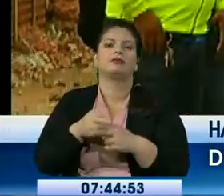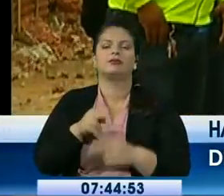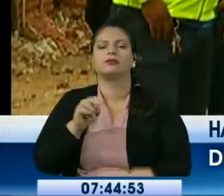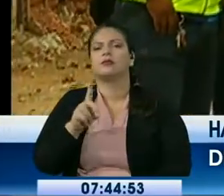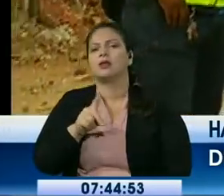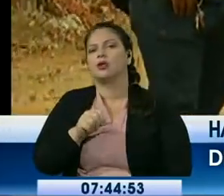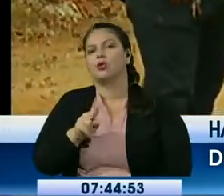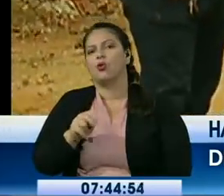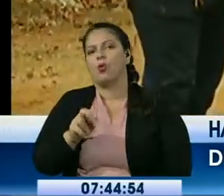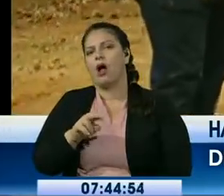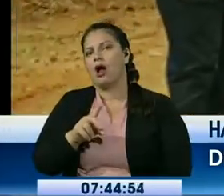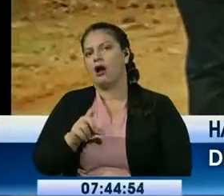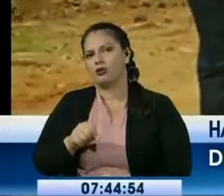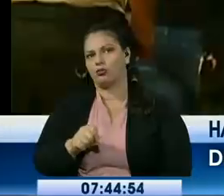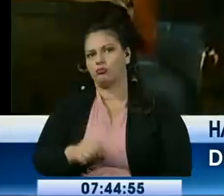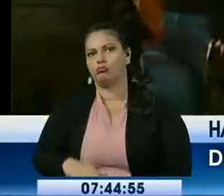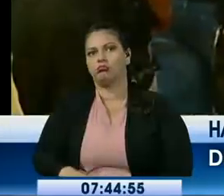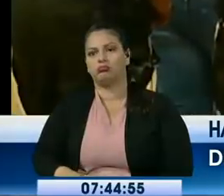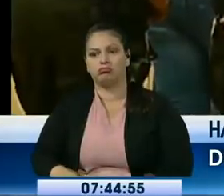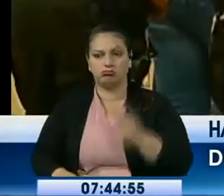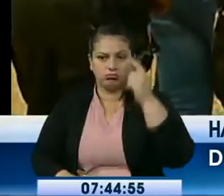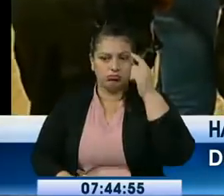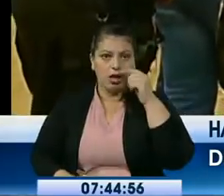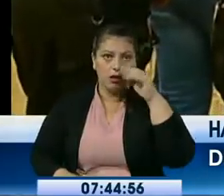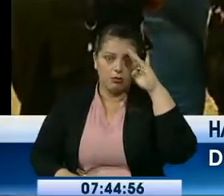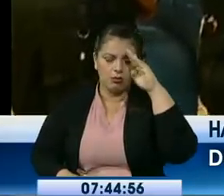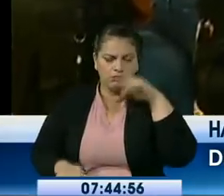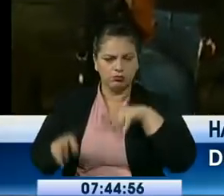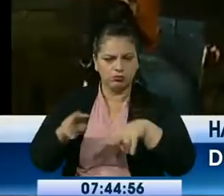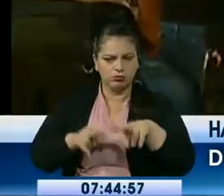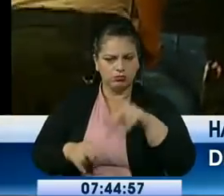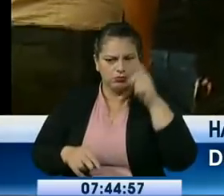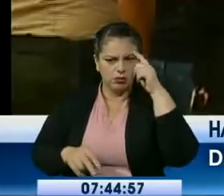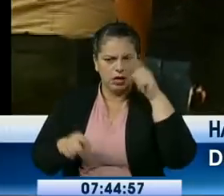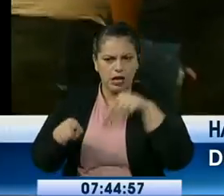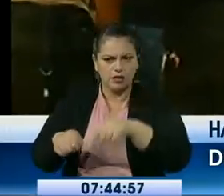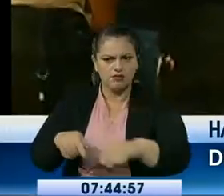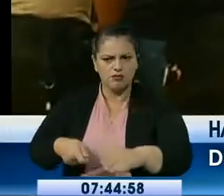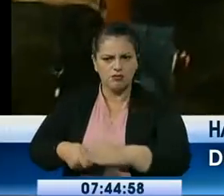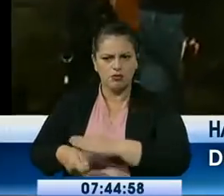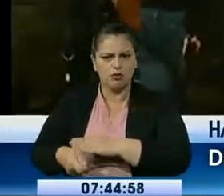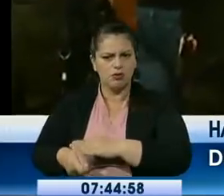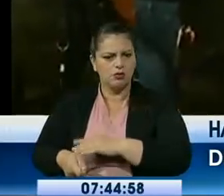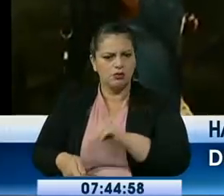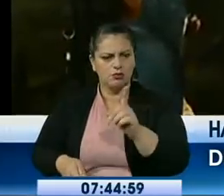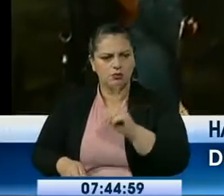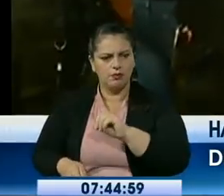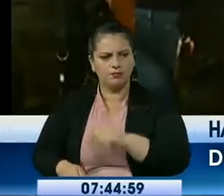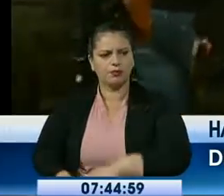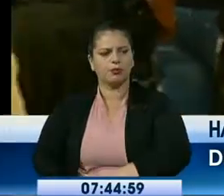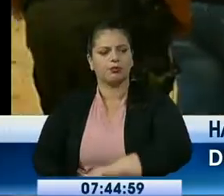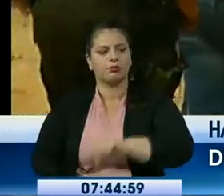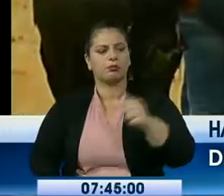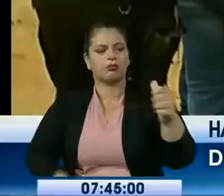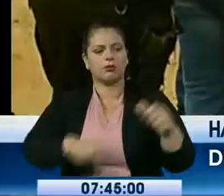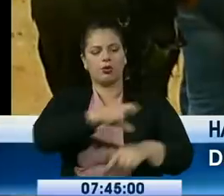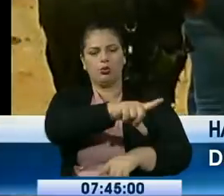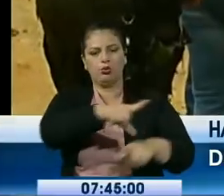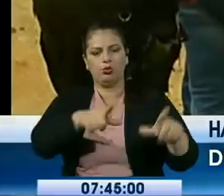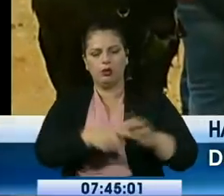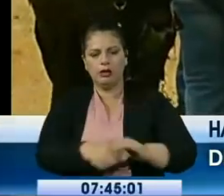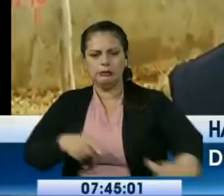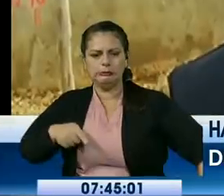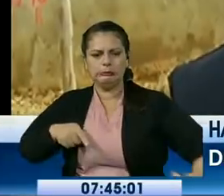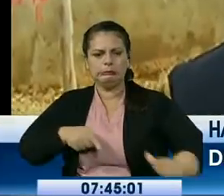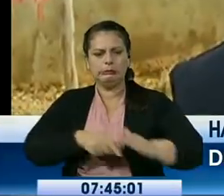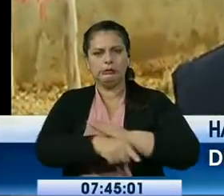cuerpo dejado abandonado al pie de su casa con una funda plástica en la cabeza. El cuerpo presenta signos de violencia, ¿no? A nivel